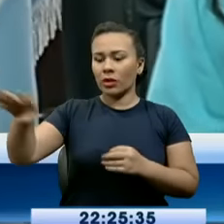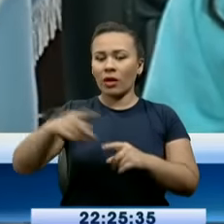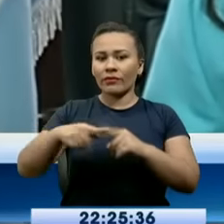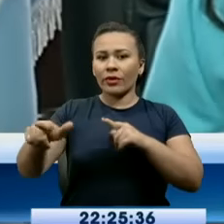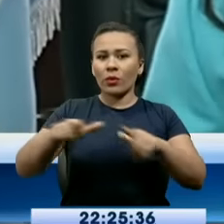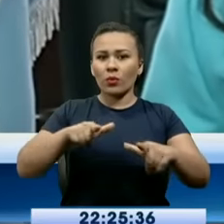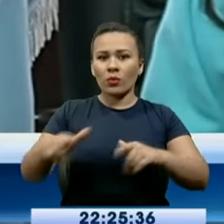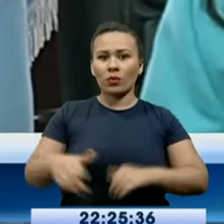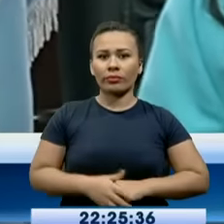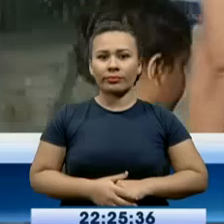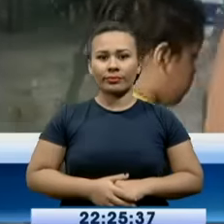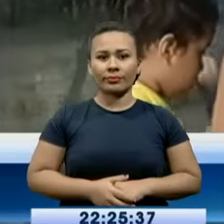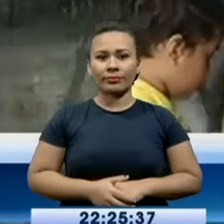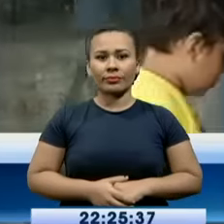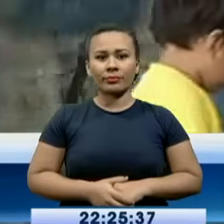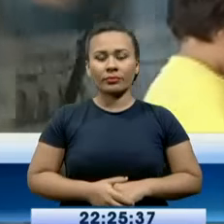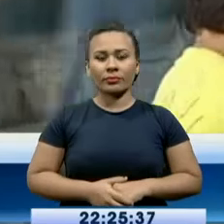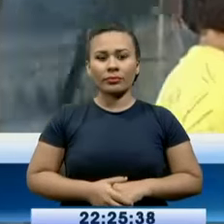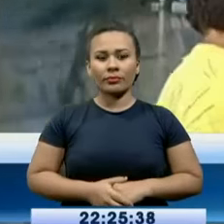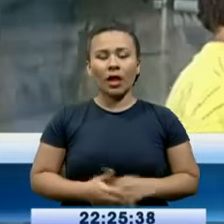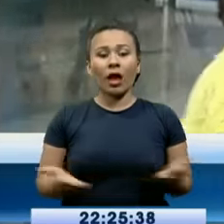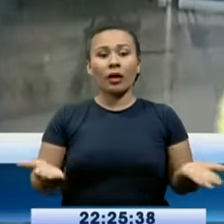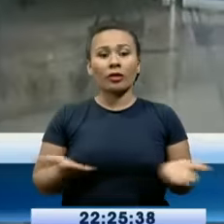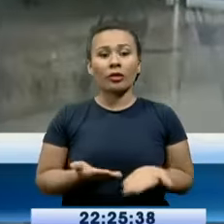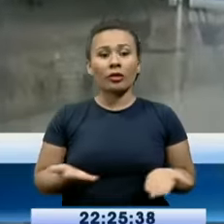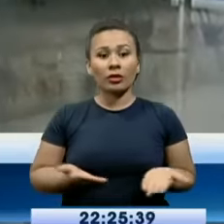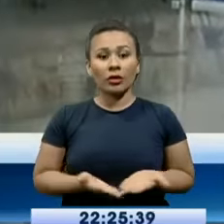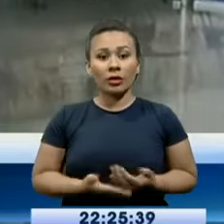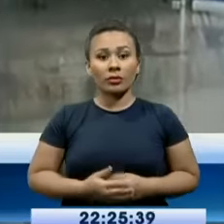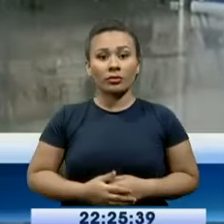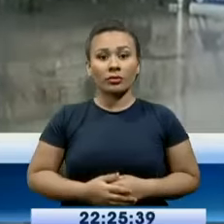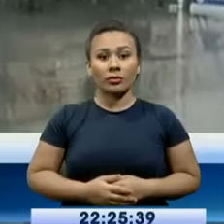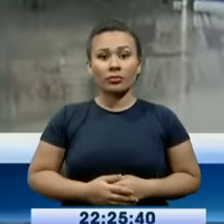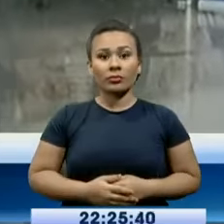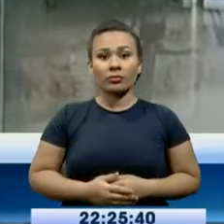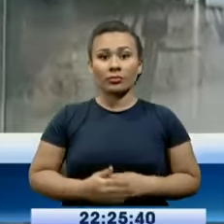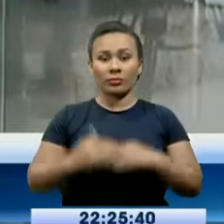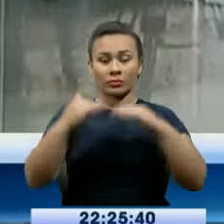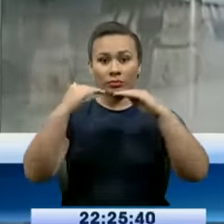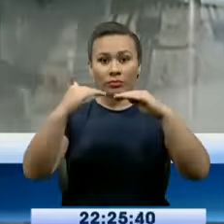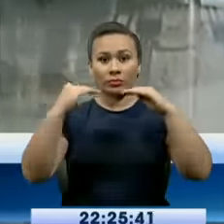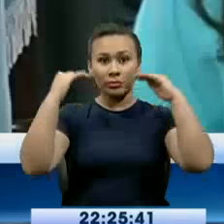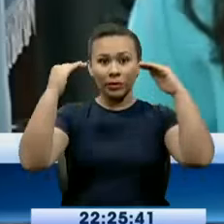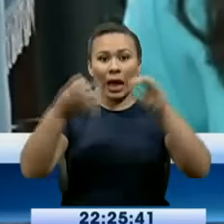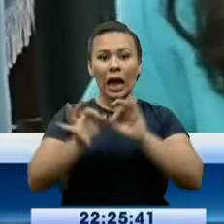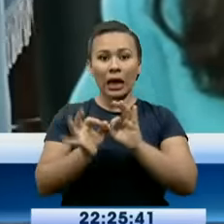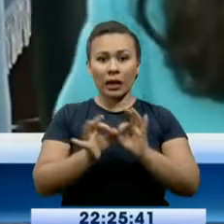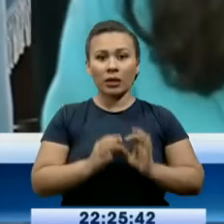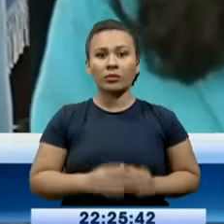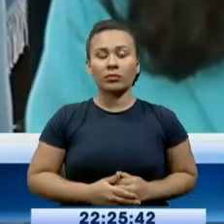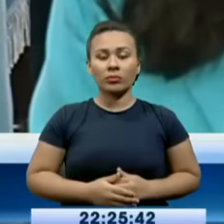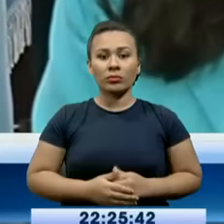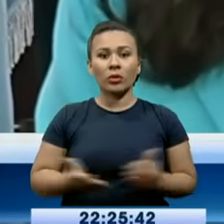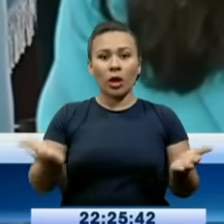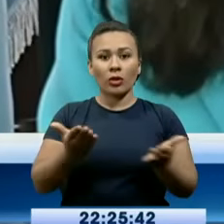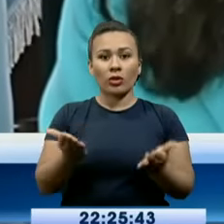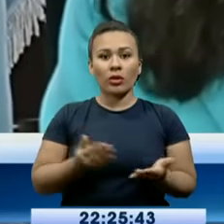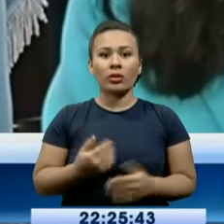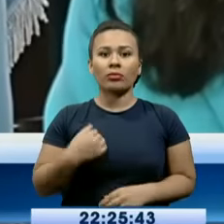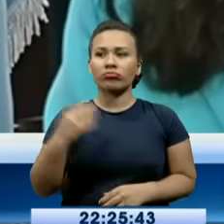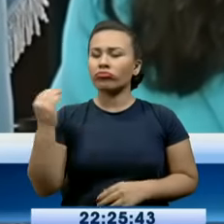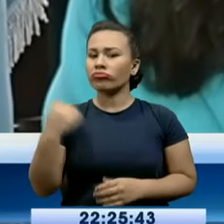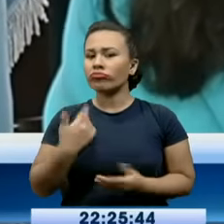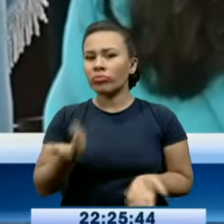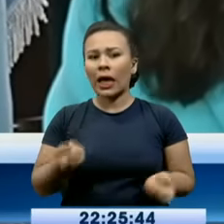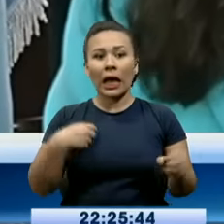fueron a los pisos adyacentes, hablemos así, y el área de afiliación y cobertura,